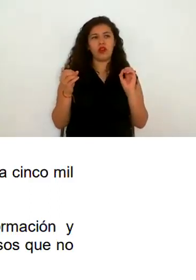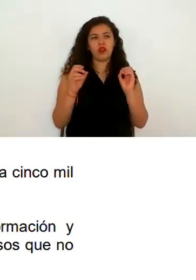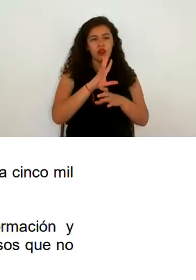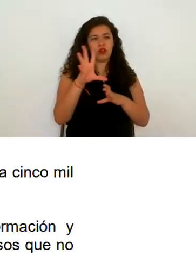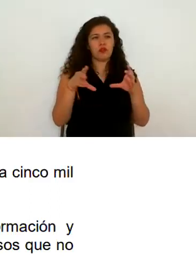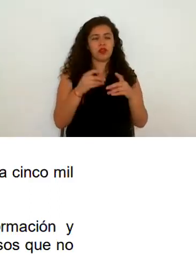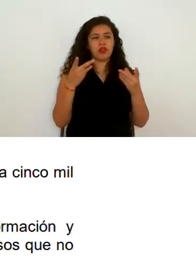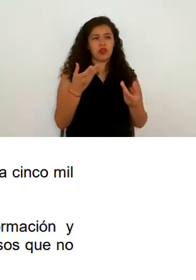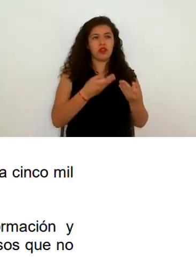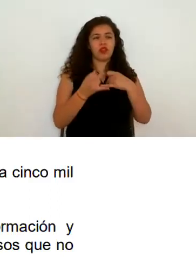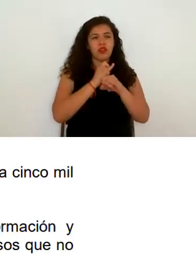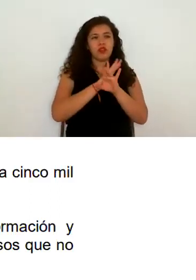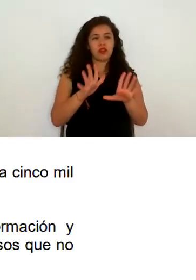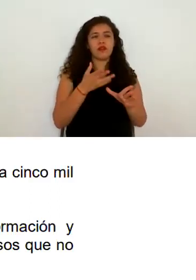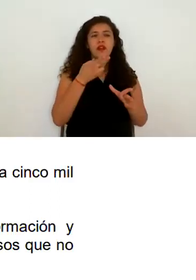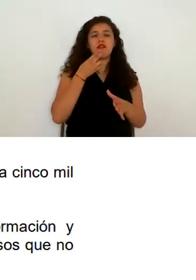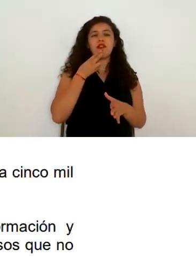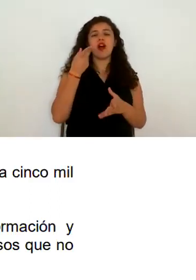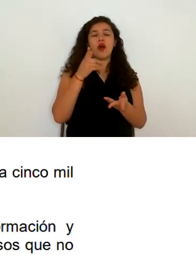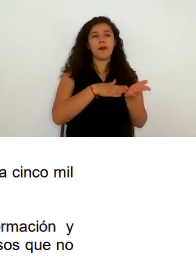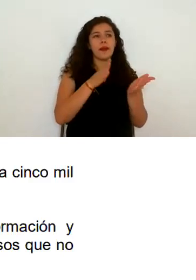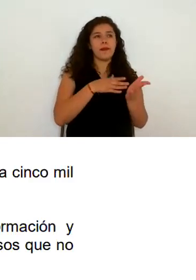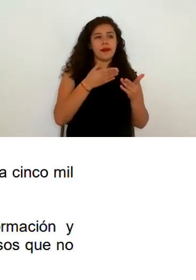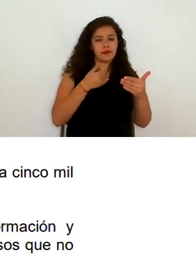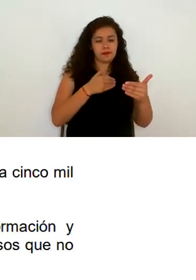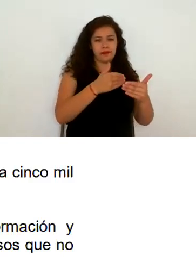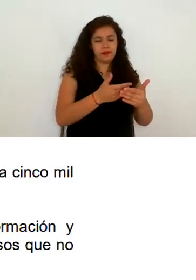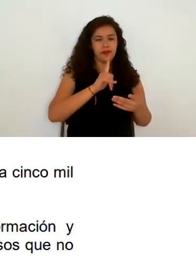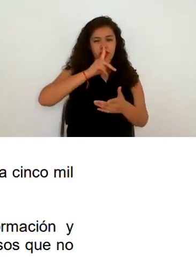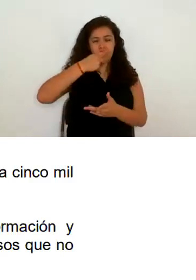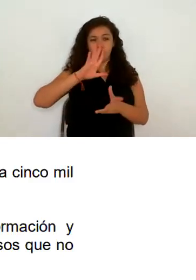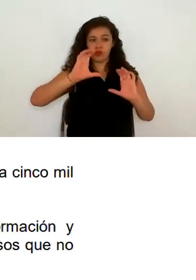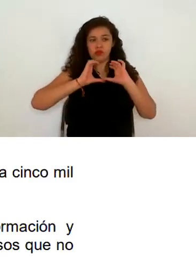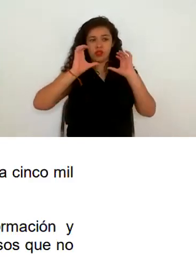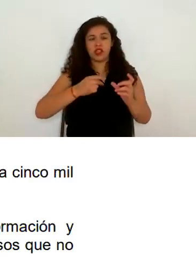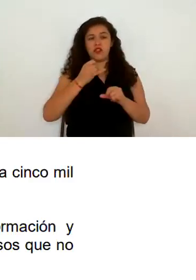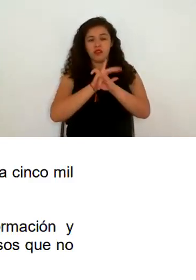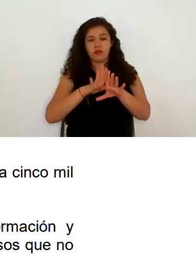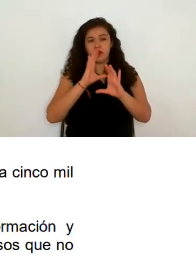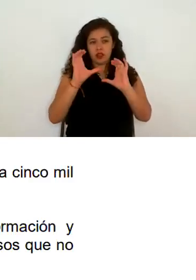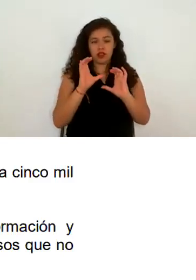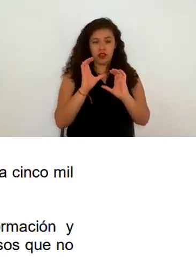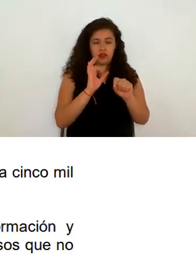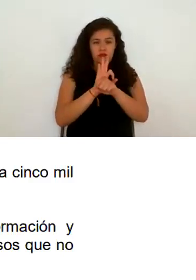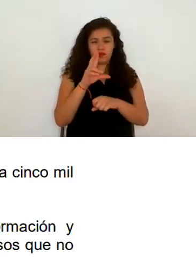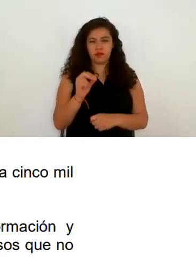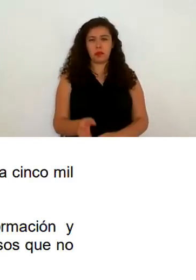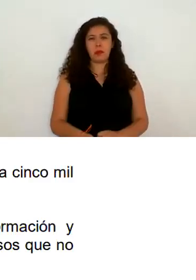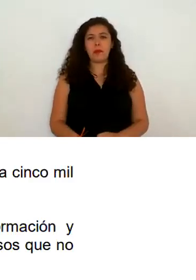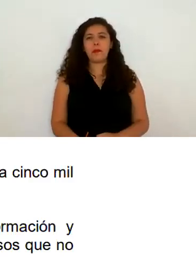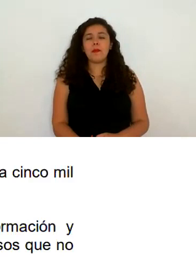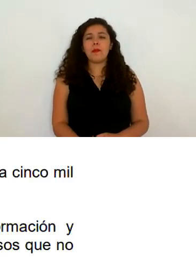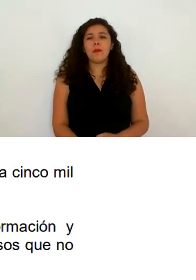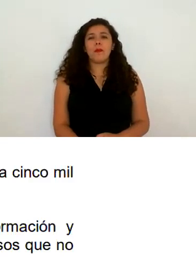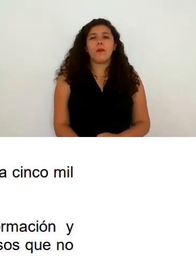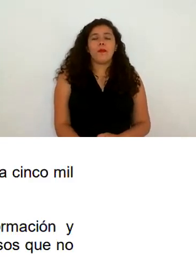parcialmente información y documentos de los archivos que se encuentran bajo su resguardo, que transfiera